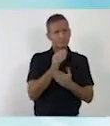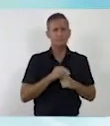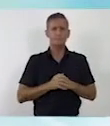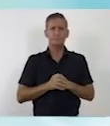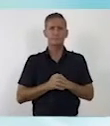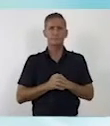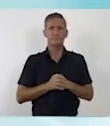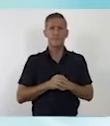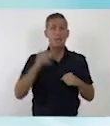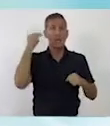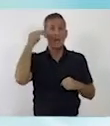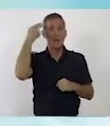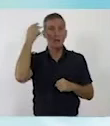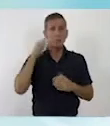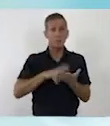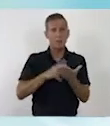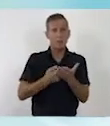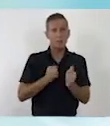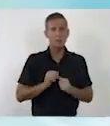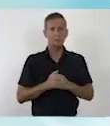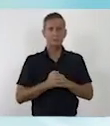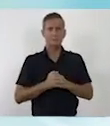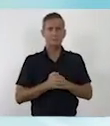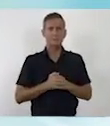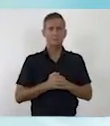seguimos. La habilidad de interpretar.